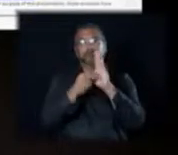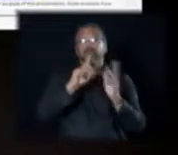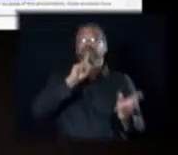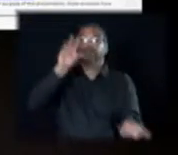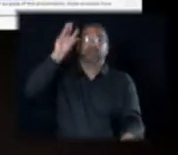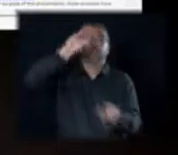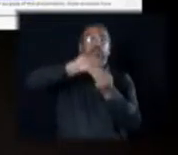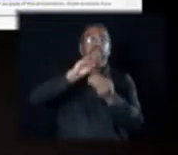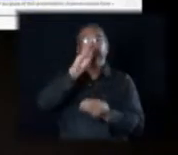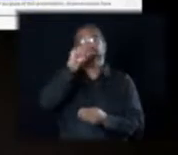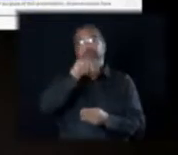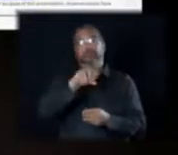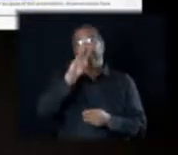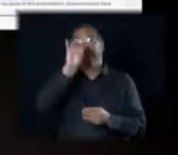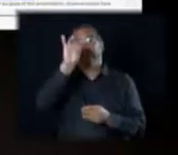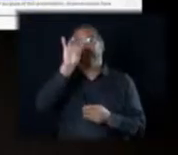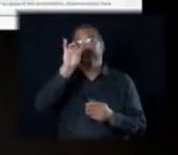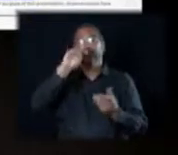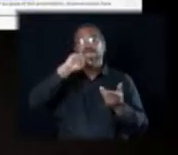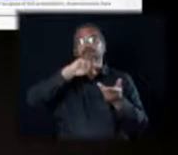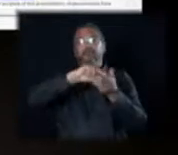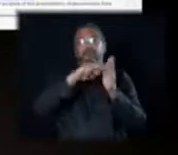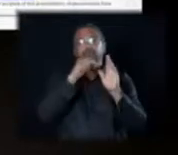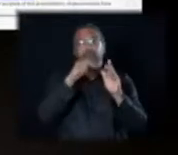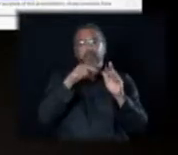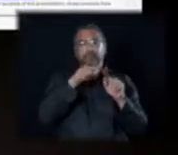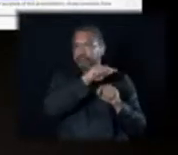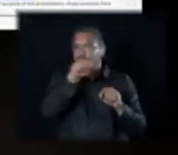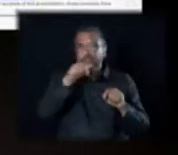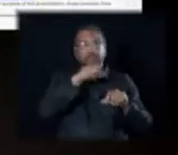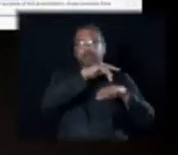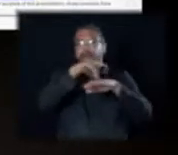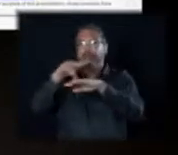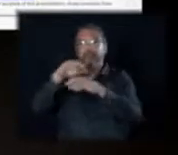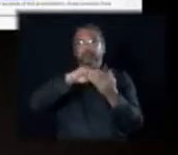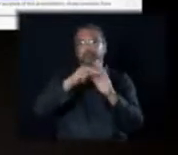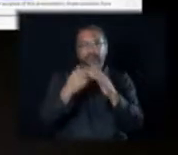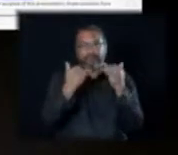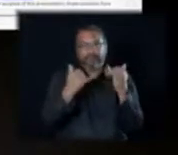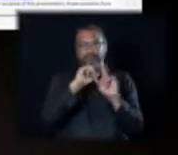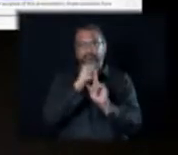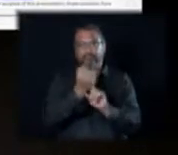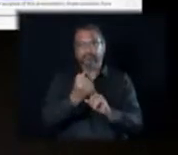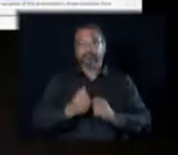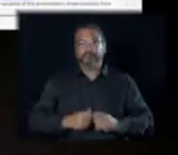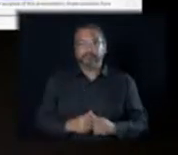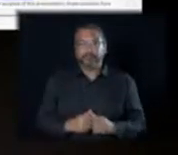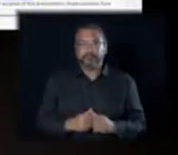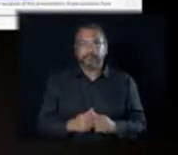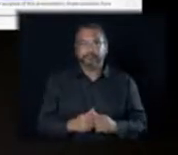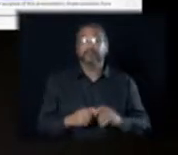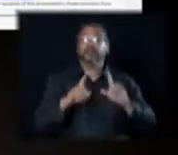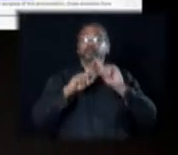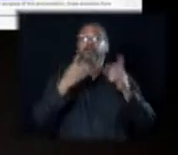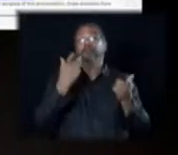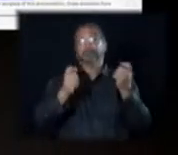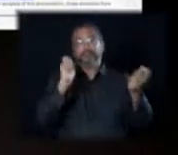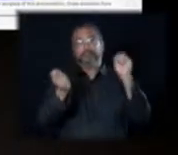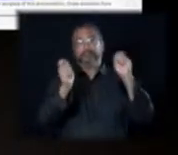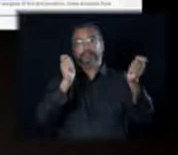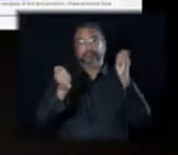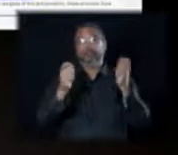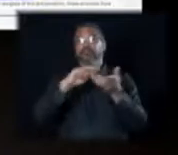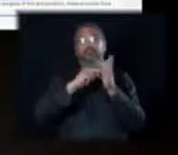millones de los 6.800 no están disponibles para el gobierno central bajo las condiciones actuales. Esto